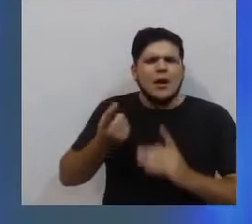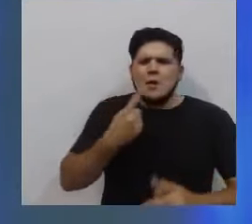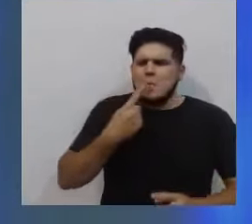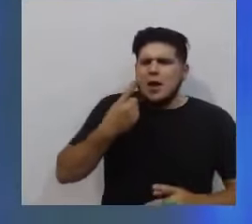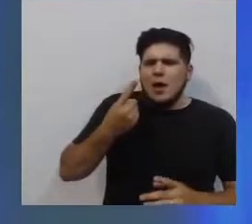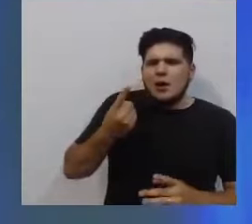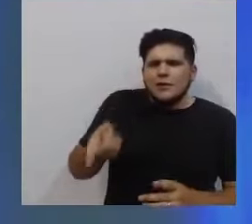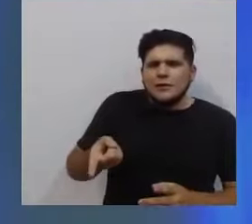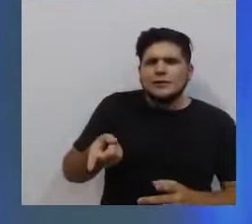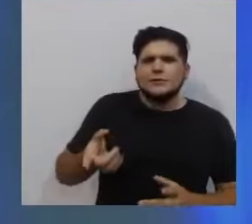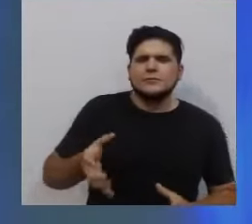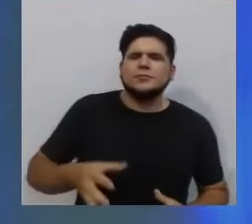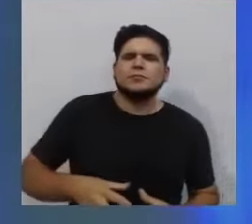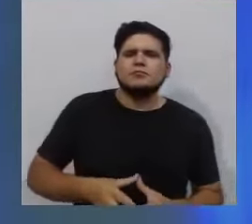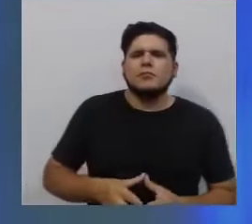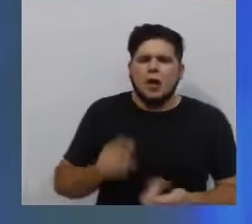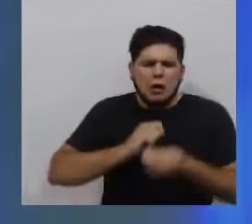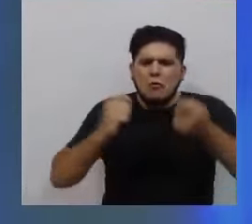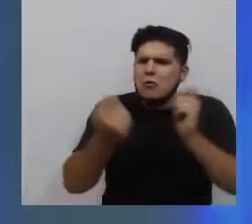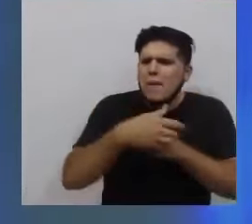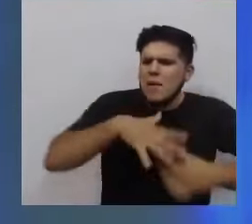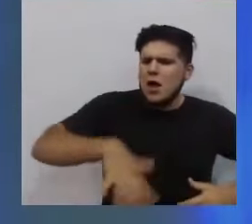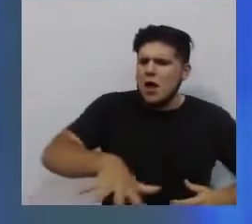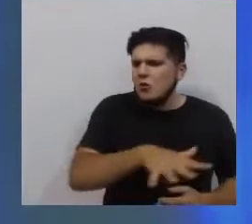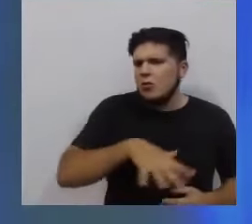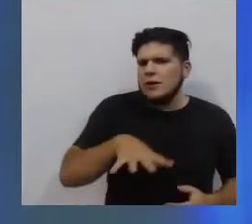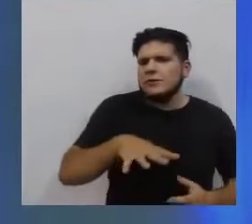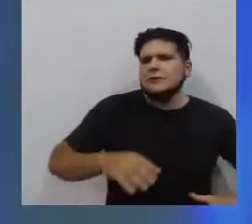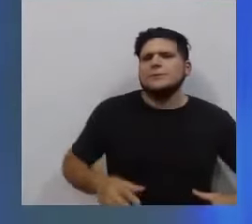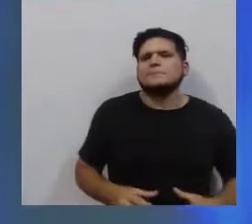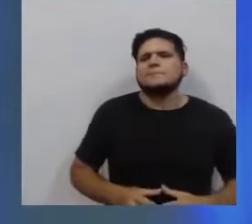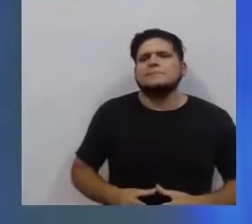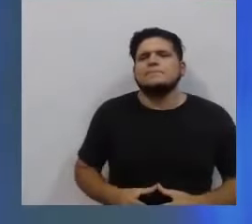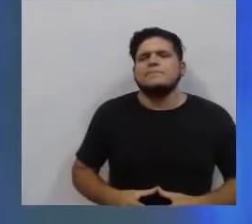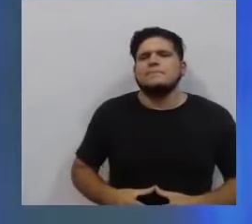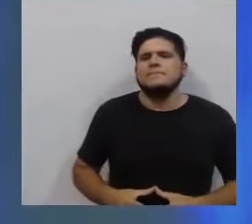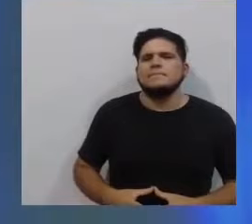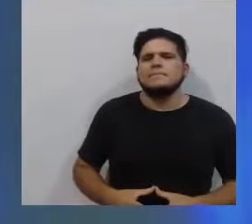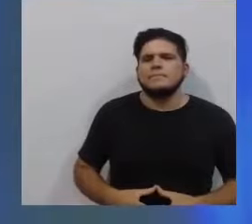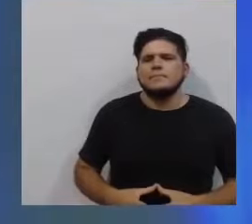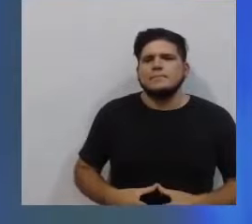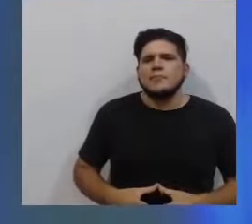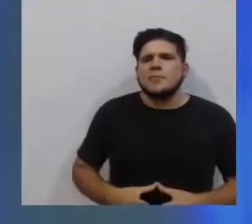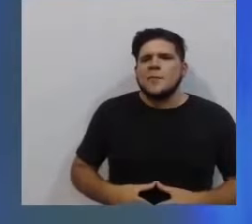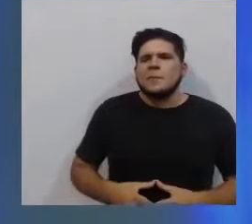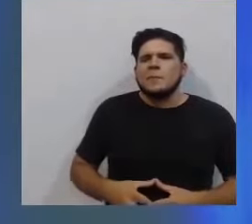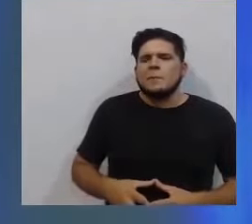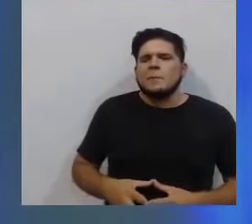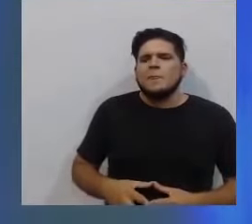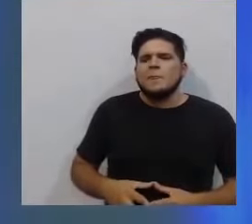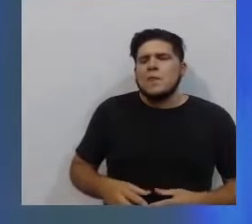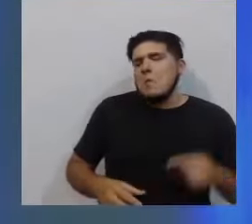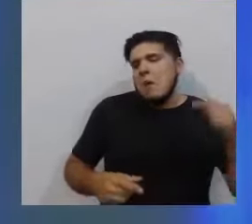por haber visto los milagros de dios el su líder moisés y haber